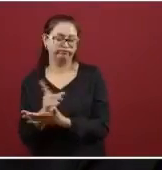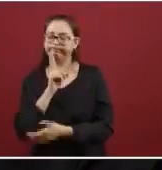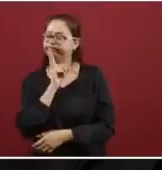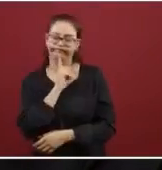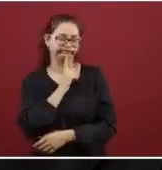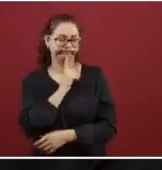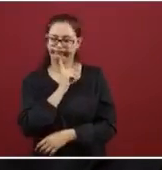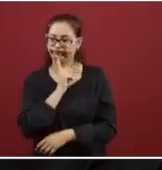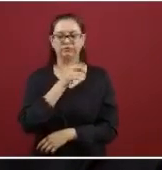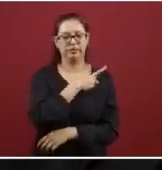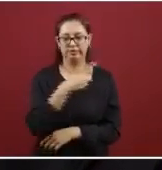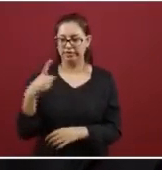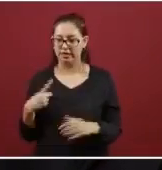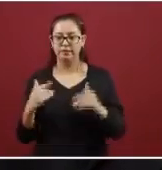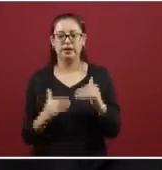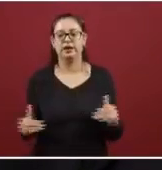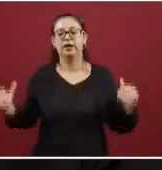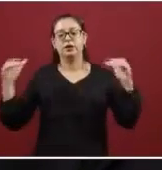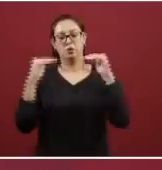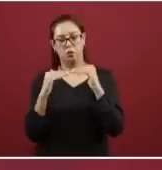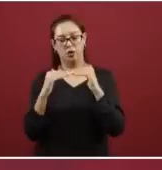tienen que participar